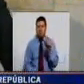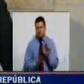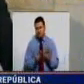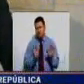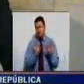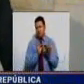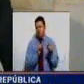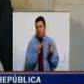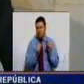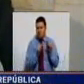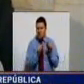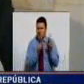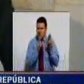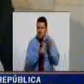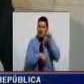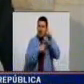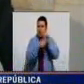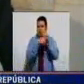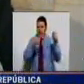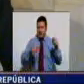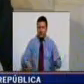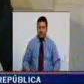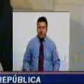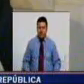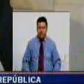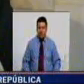y porque creo que se va a discutir de pronto la semana entrante.